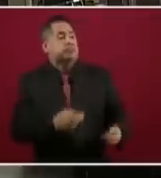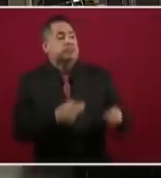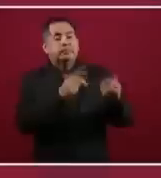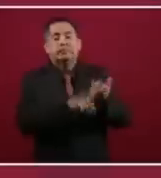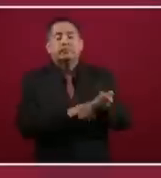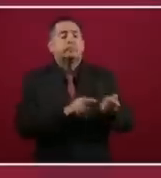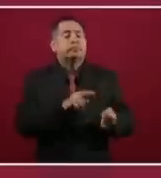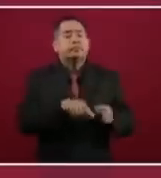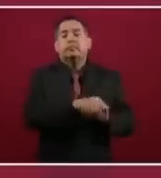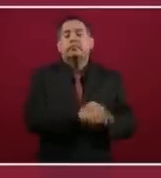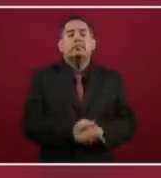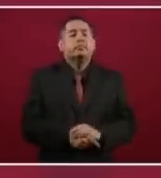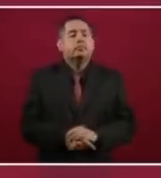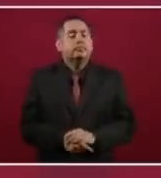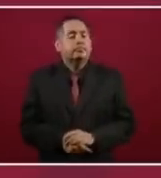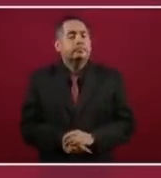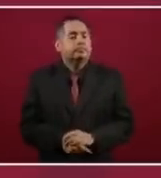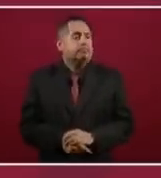pues